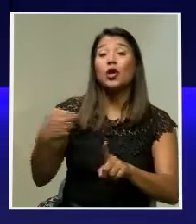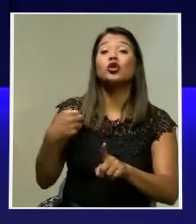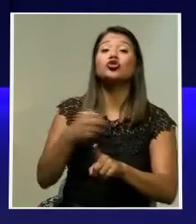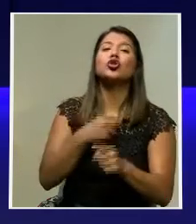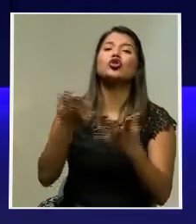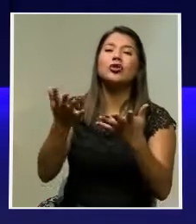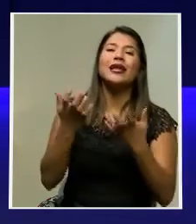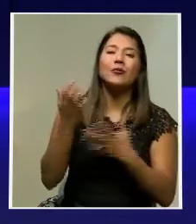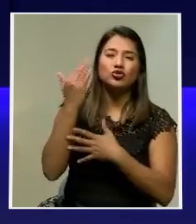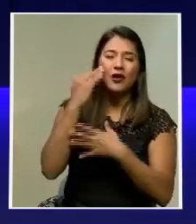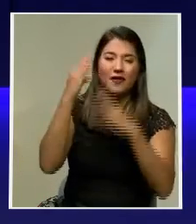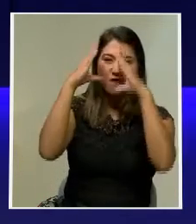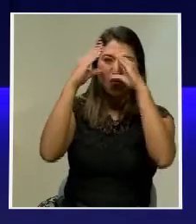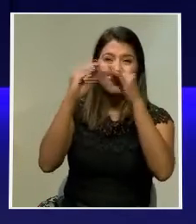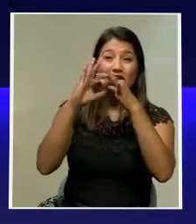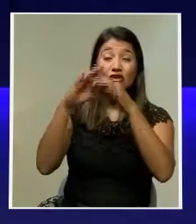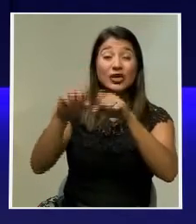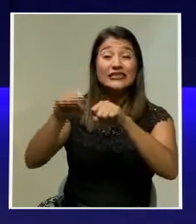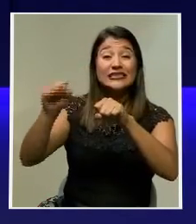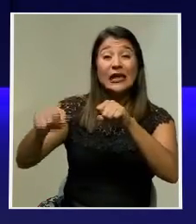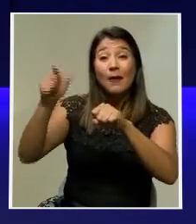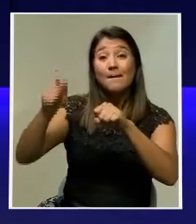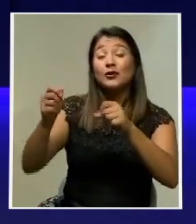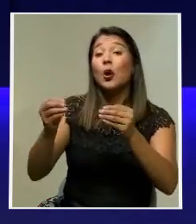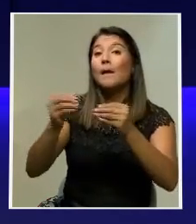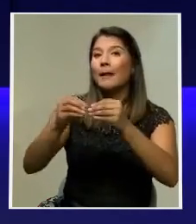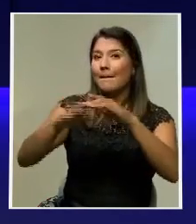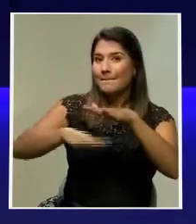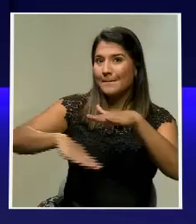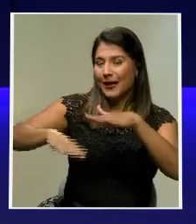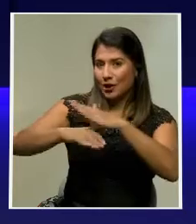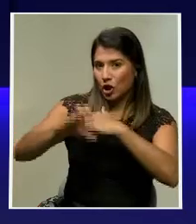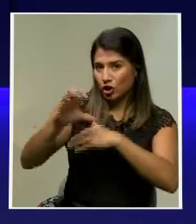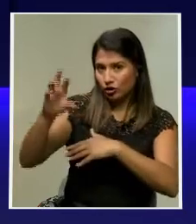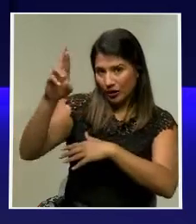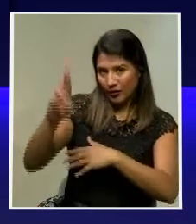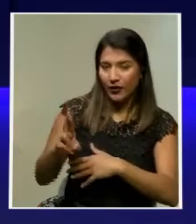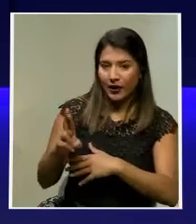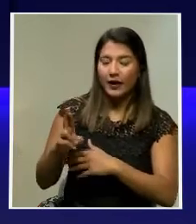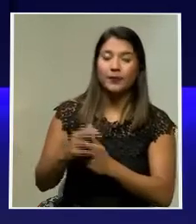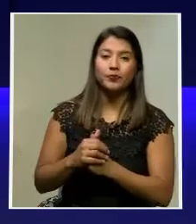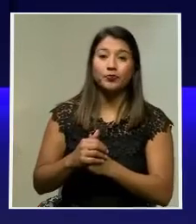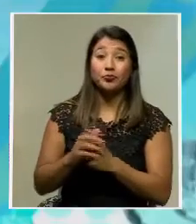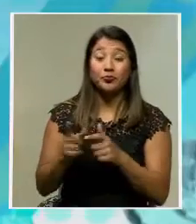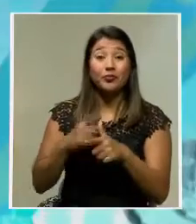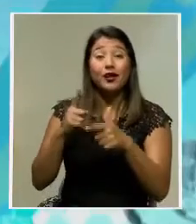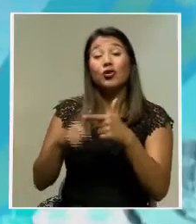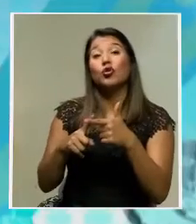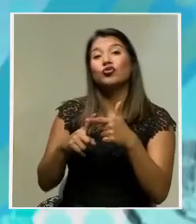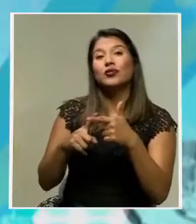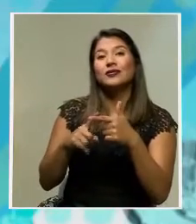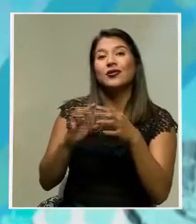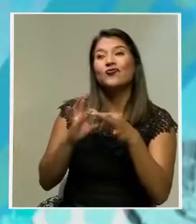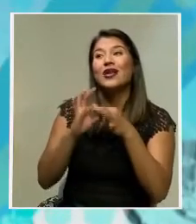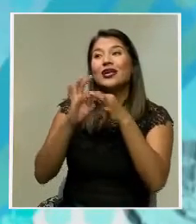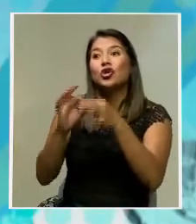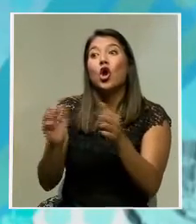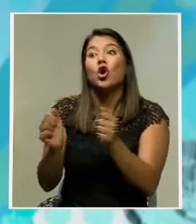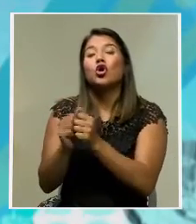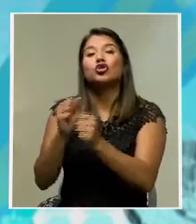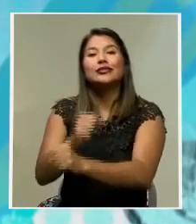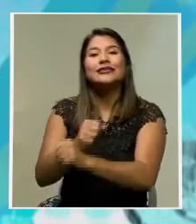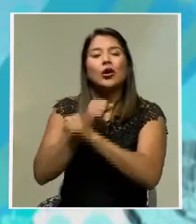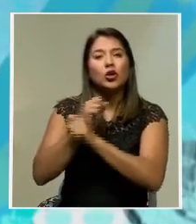que como nos explicaban en ese momento las autoridades relacionadas con este tema, tiene que ver con parte de la seguridad social,